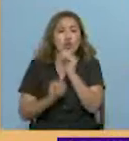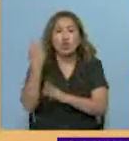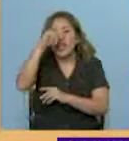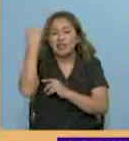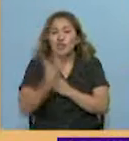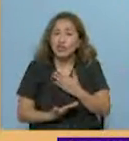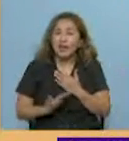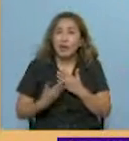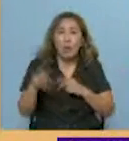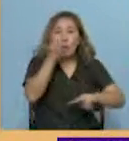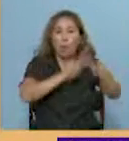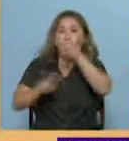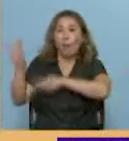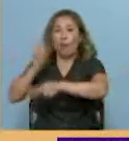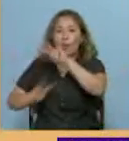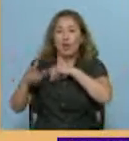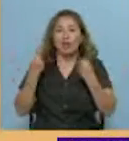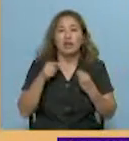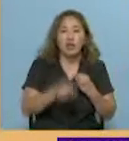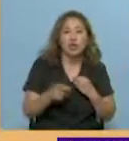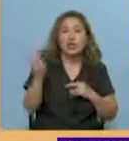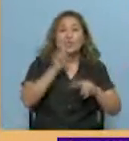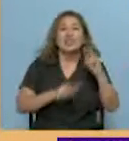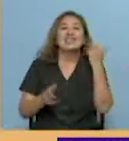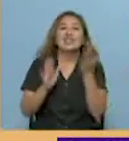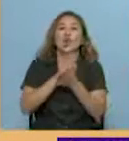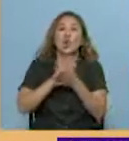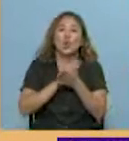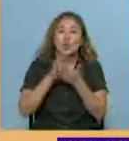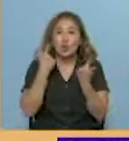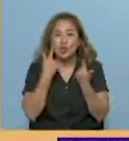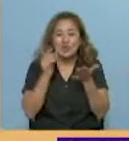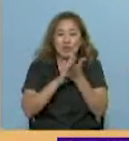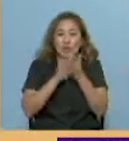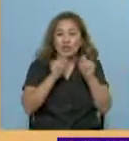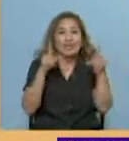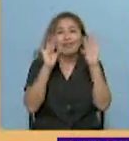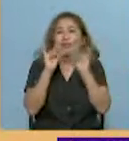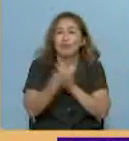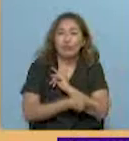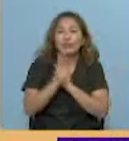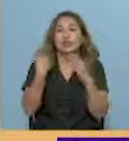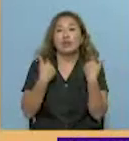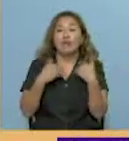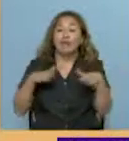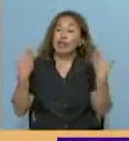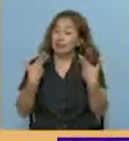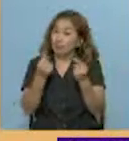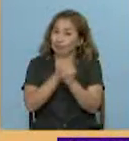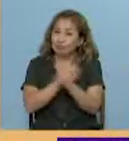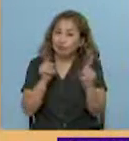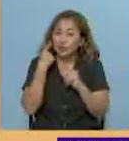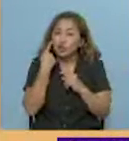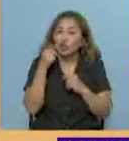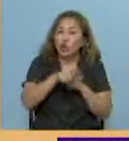es decir buscándole precisamente salir que es el objetivo salir de esta situación difícil y poco feliz que estamos realmente